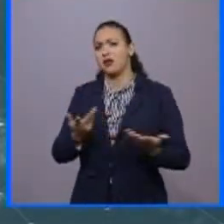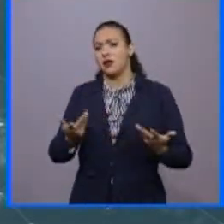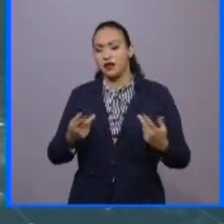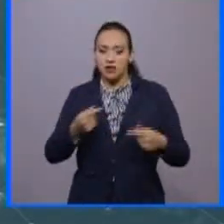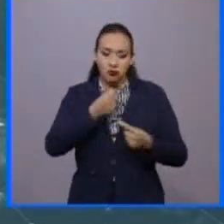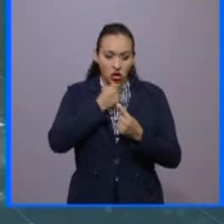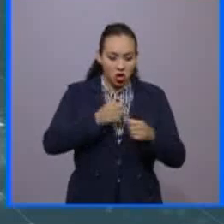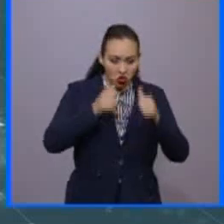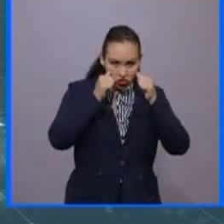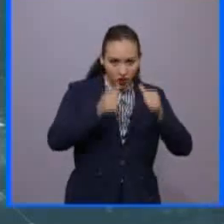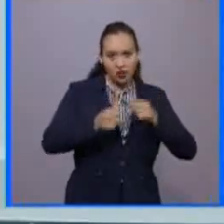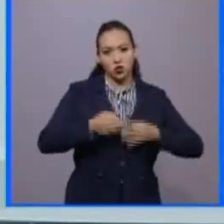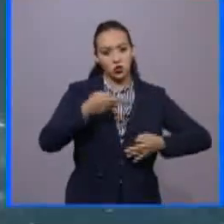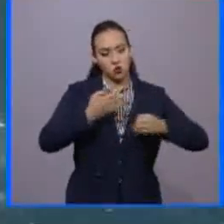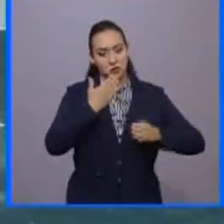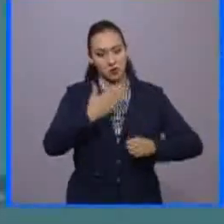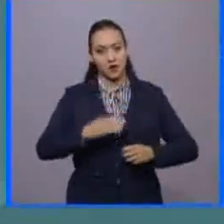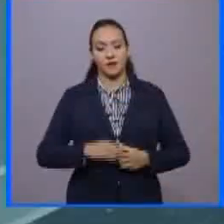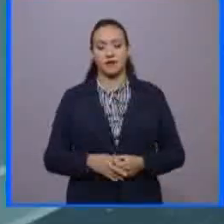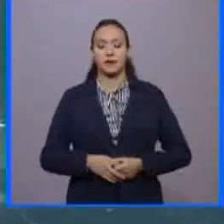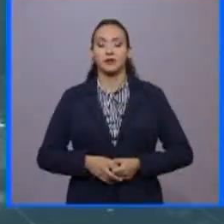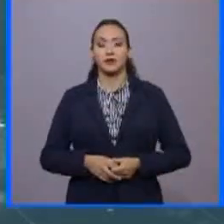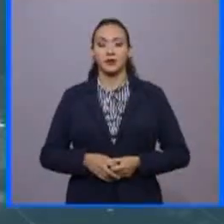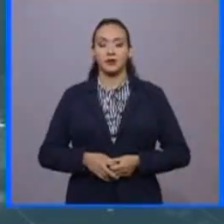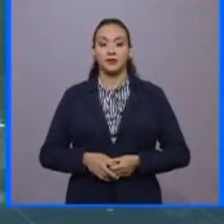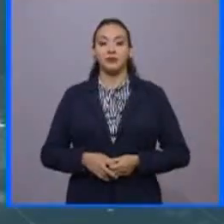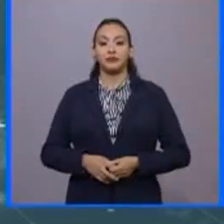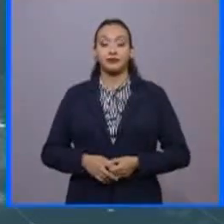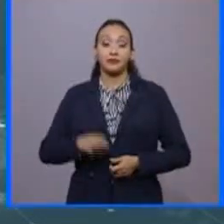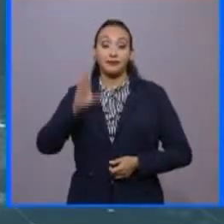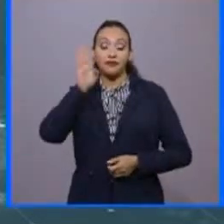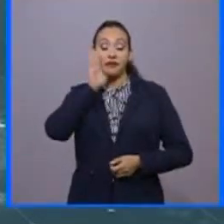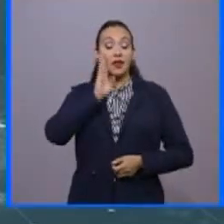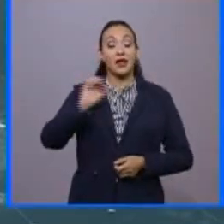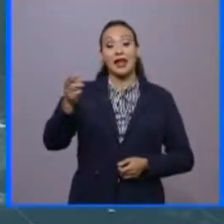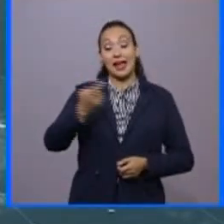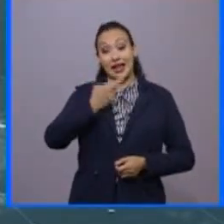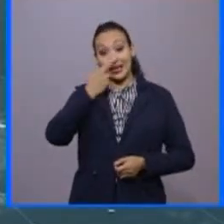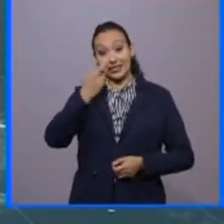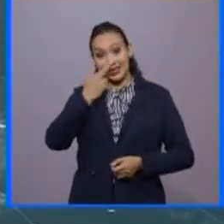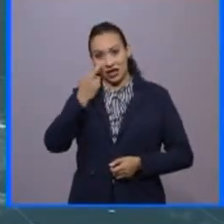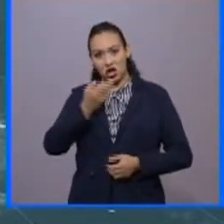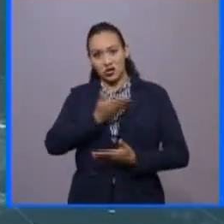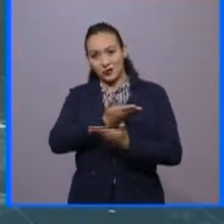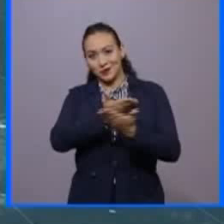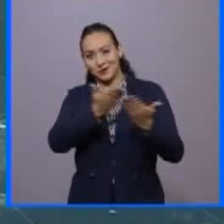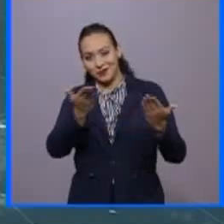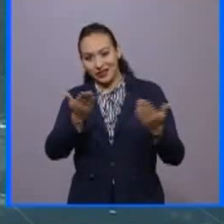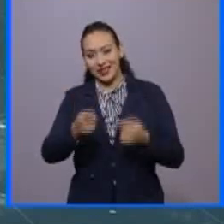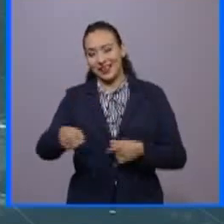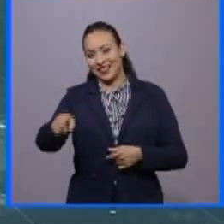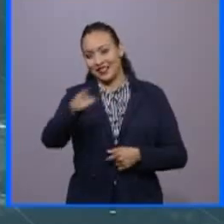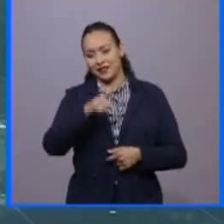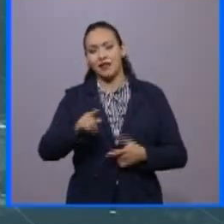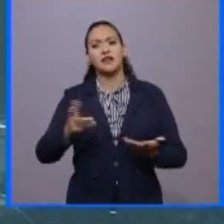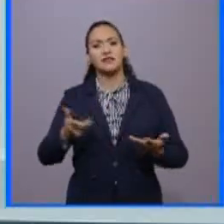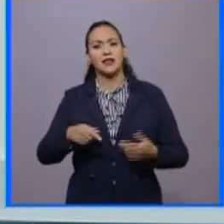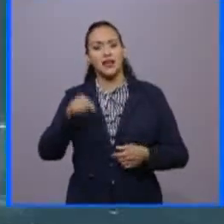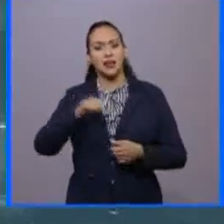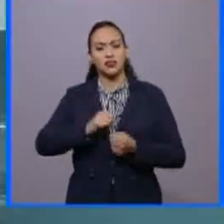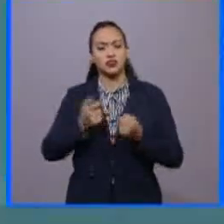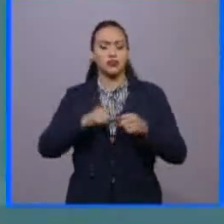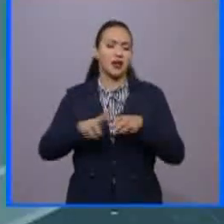superior y con perspectiva de género. La ministra Ríos Farjat llamó a utilizar el derecho como arma de transformación